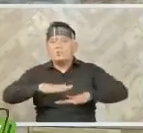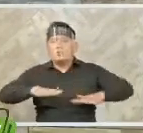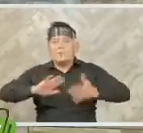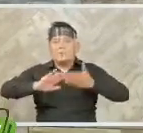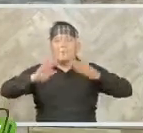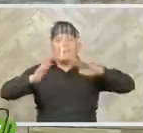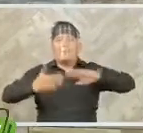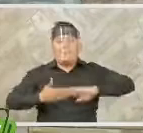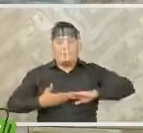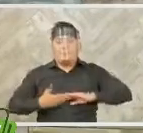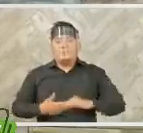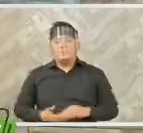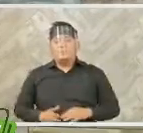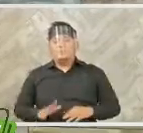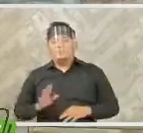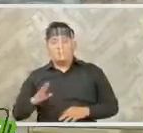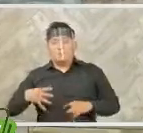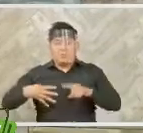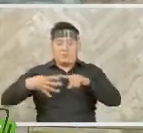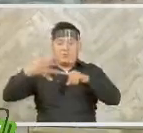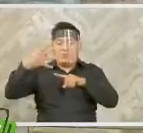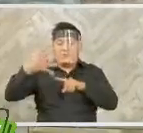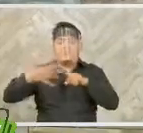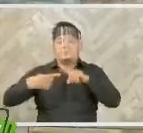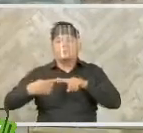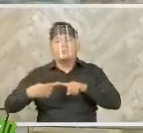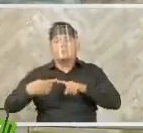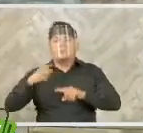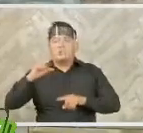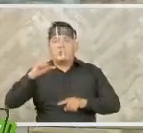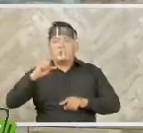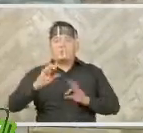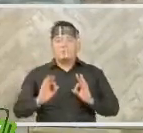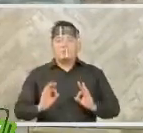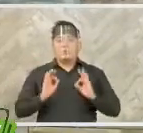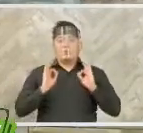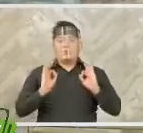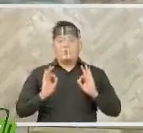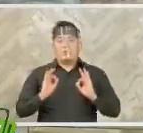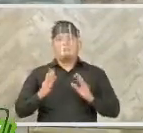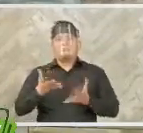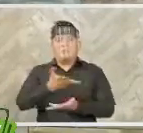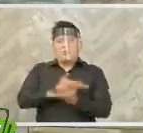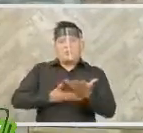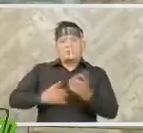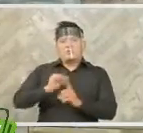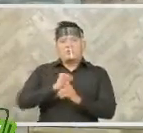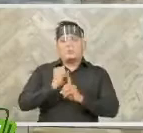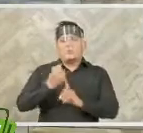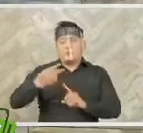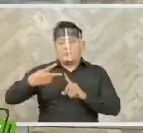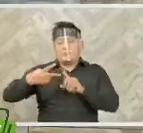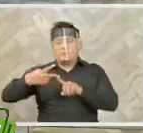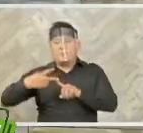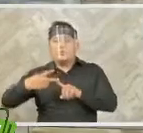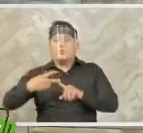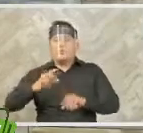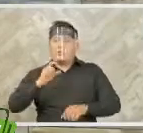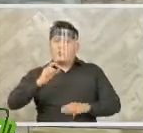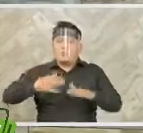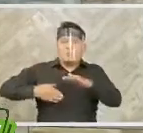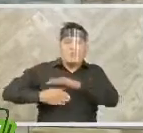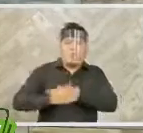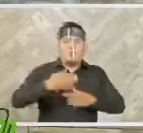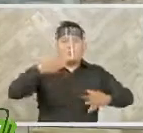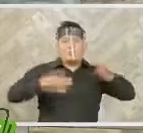cuatro componentes: Cúcuta segura y con convivencia social, Cúcuta con oportunidad y acceso a la justicia, Cúcuta